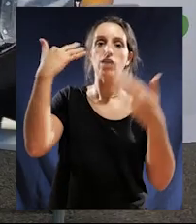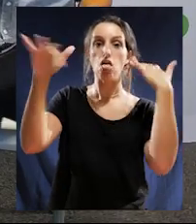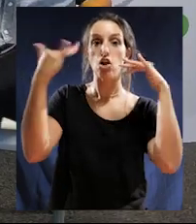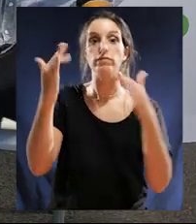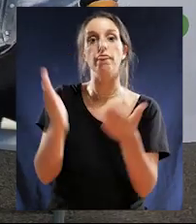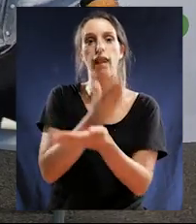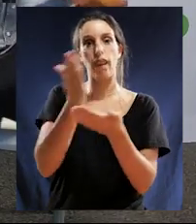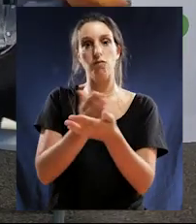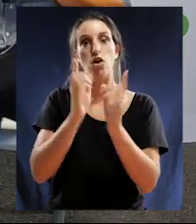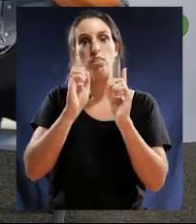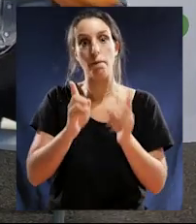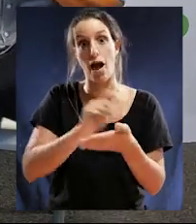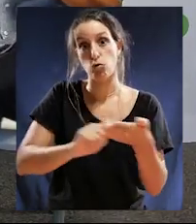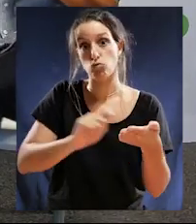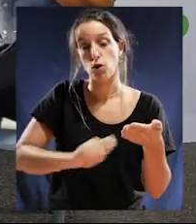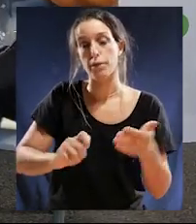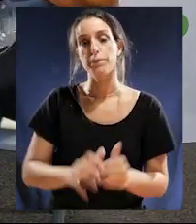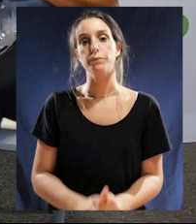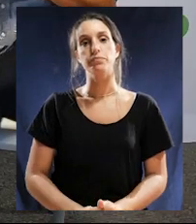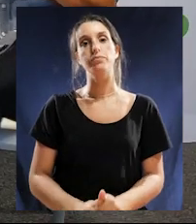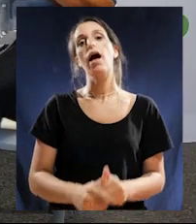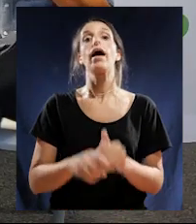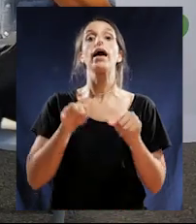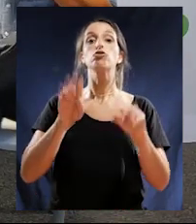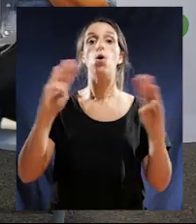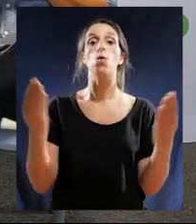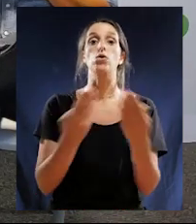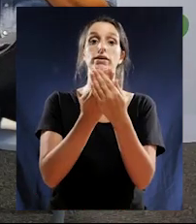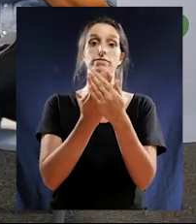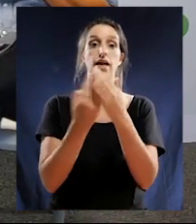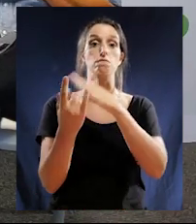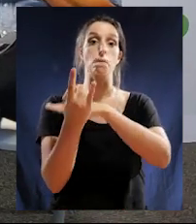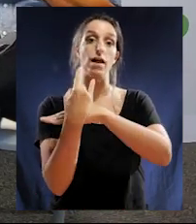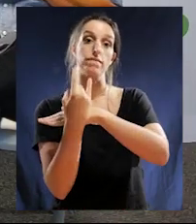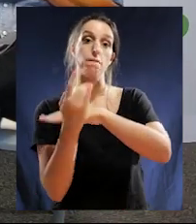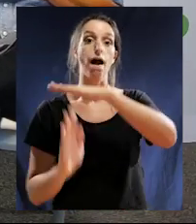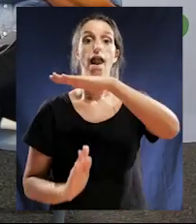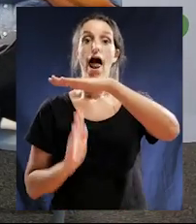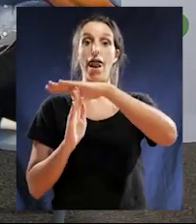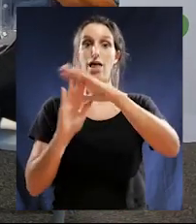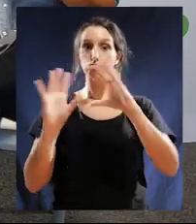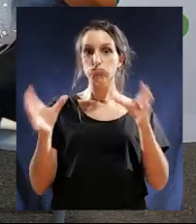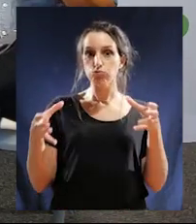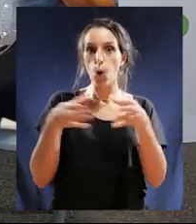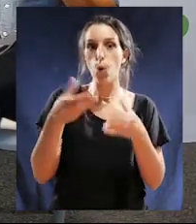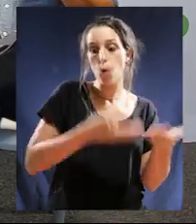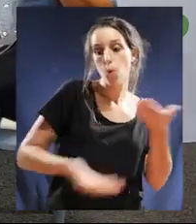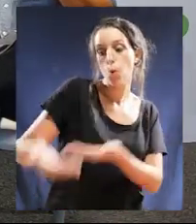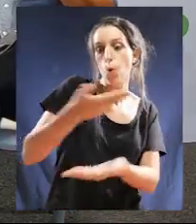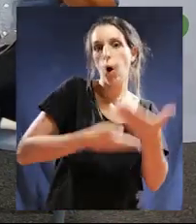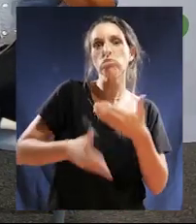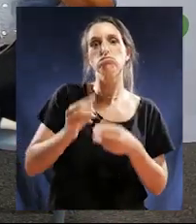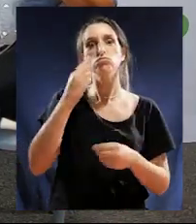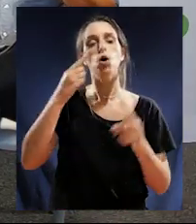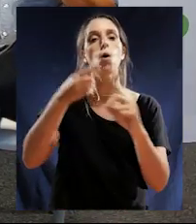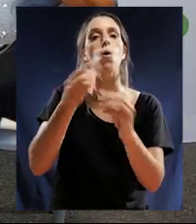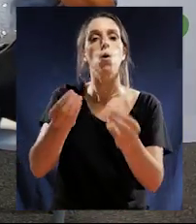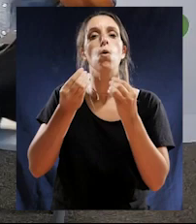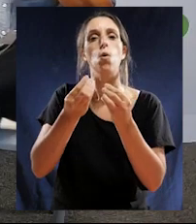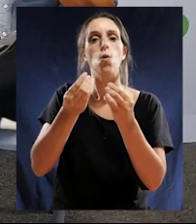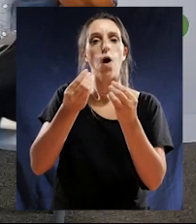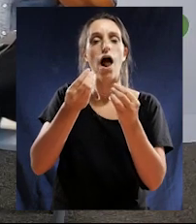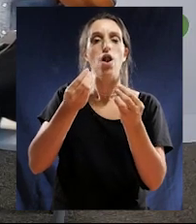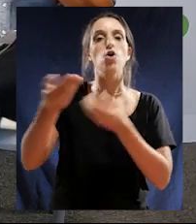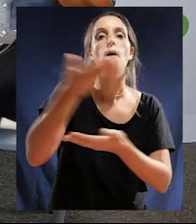Como planteaba Carmen, en esta iniciativa conjunta de la ANEP, UNICEF y Plan Ceibal, en verdad lo que buscamos es compartir con ustedes, con